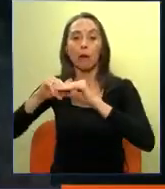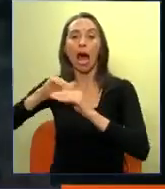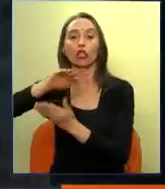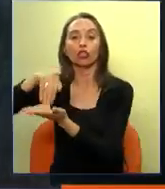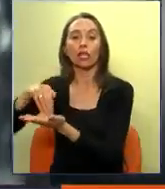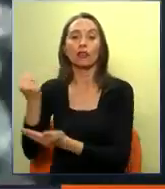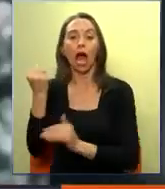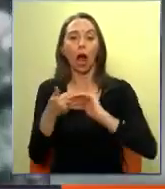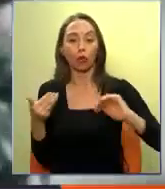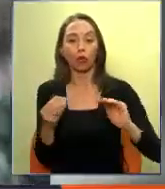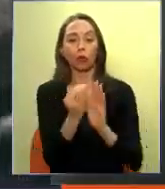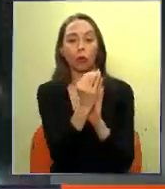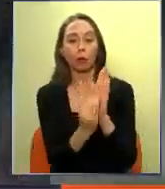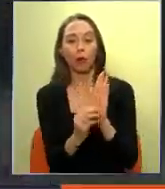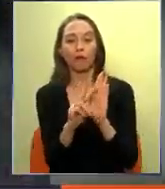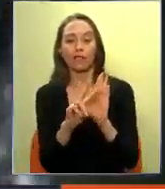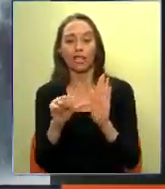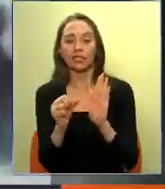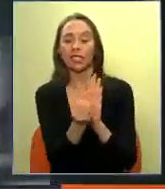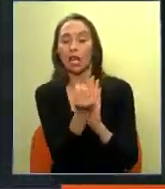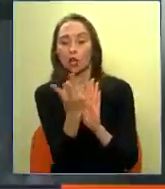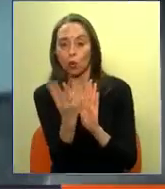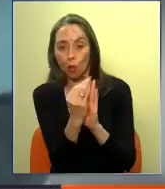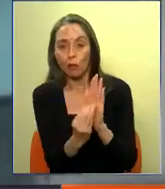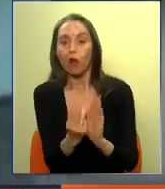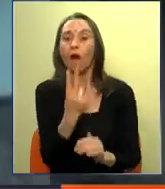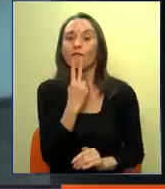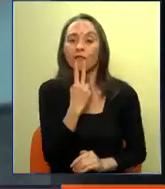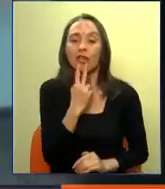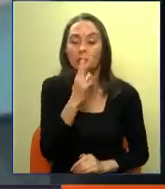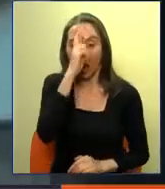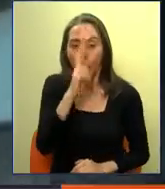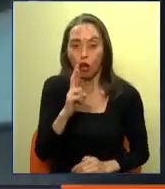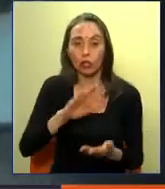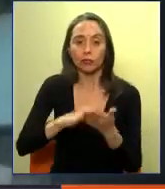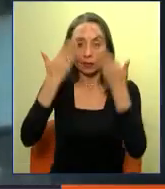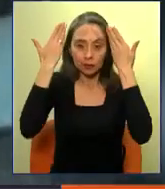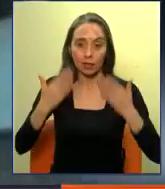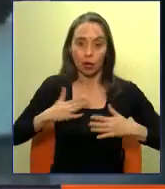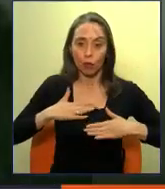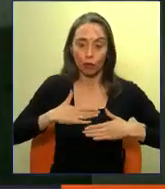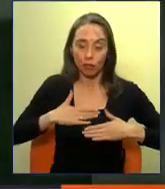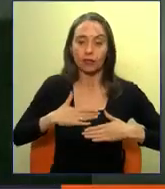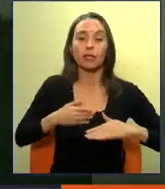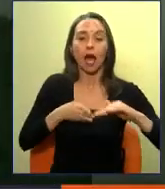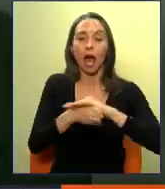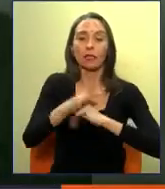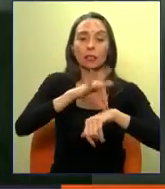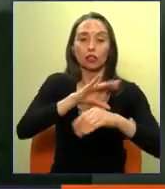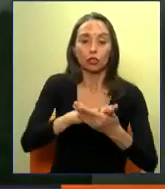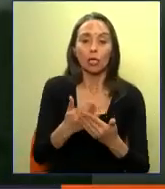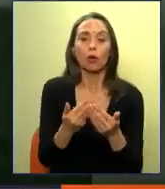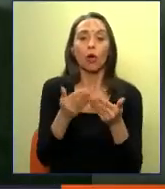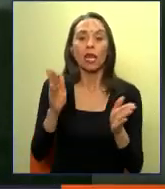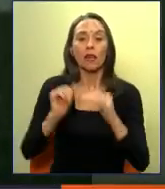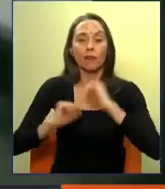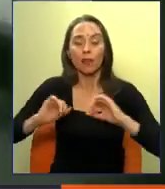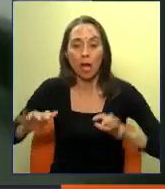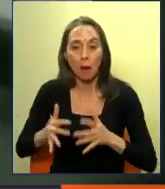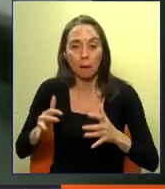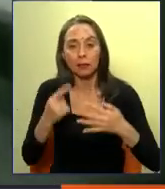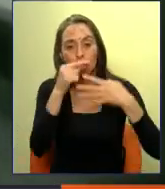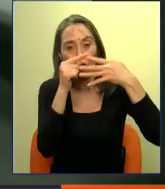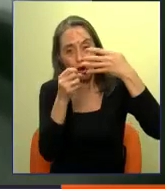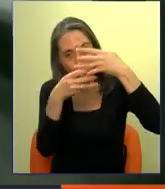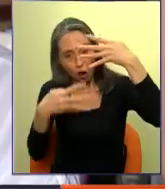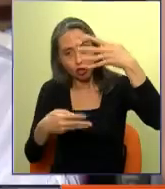26 numerales que garantizaban la vida, la honra, la integridad física, el acceso a la salud, la libertad de emprendimiento y una serie de